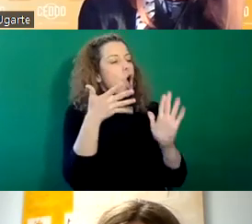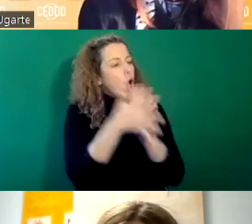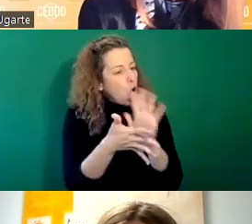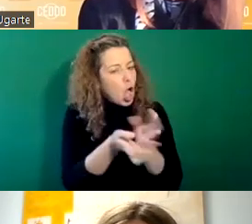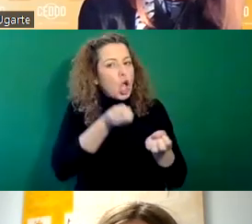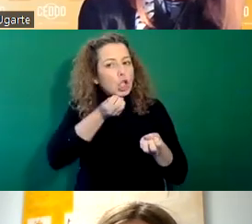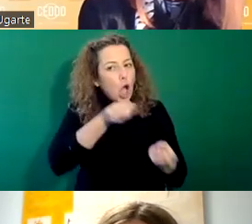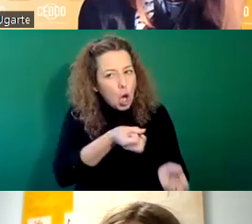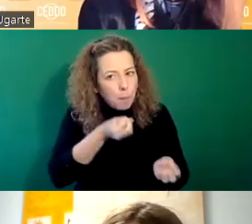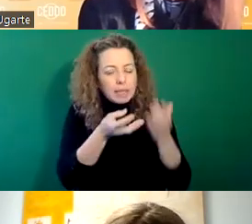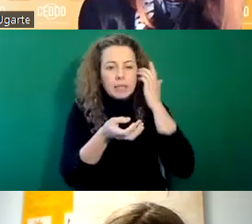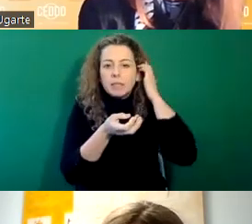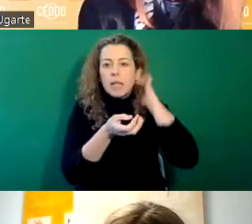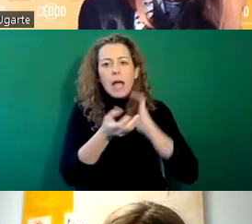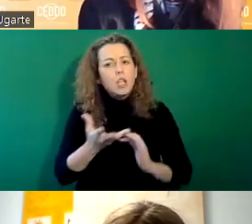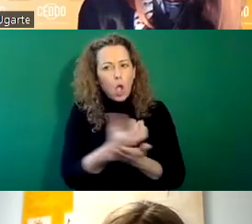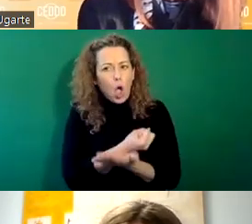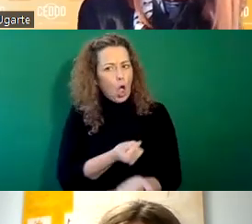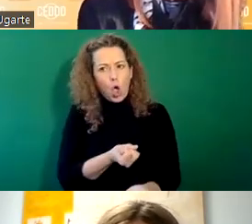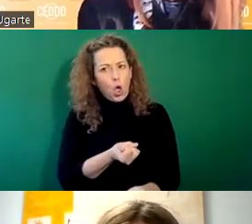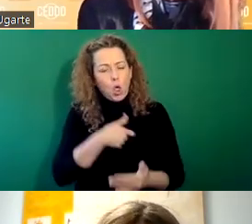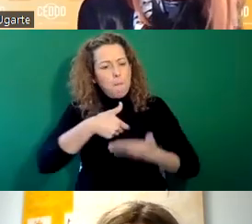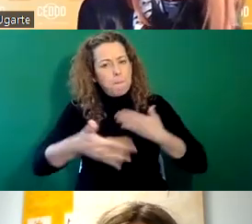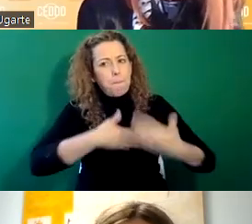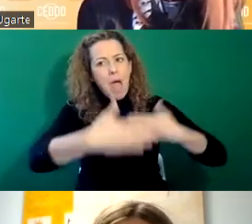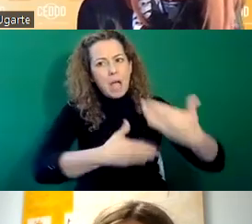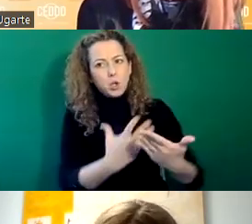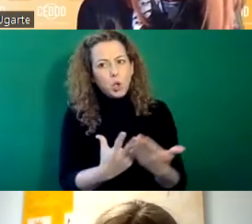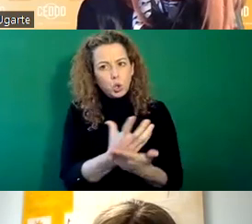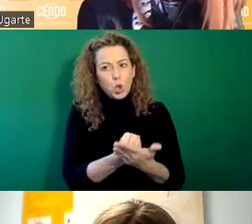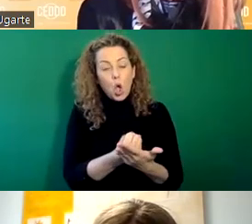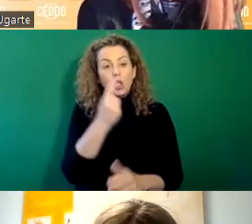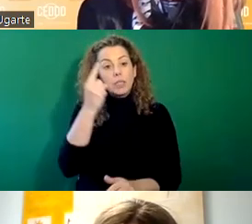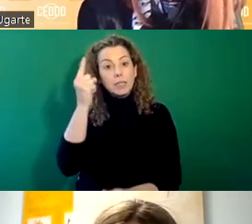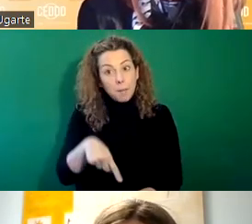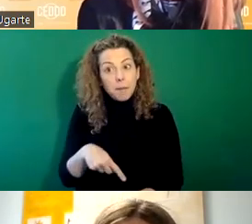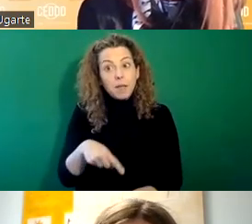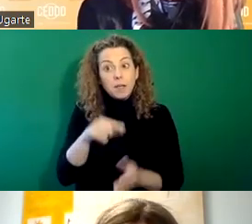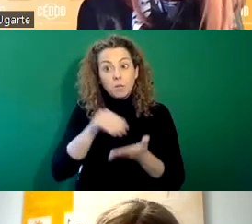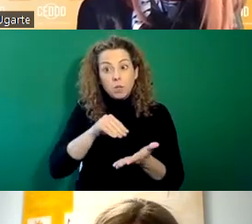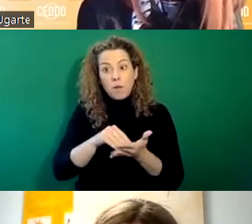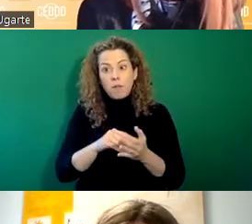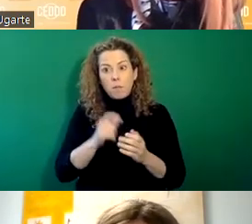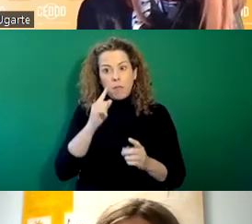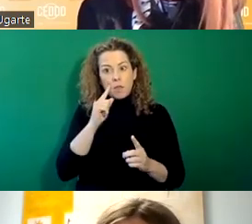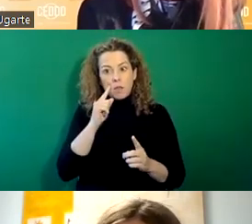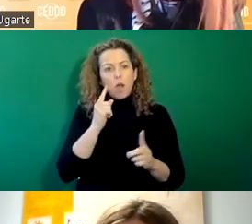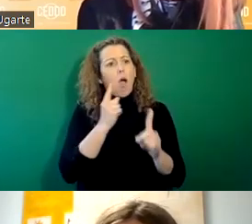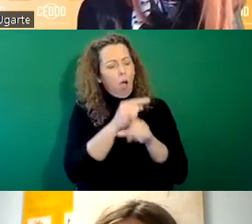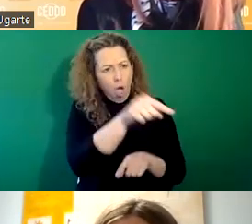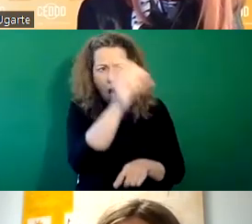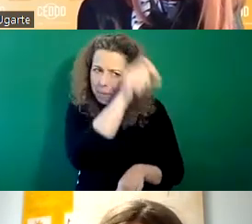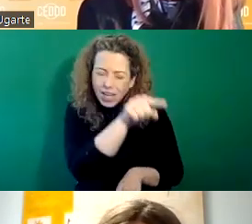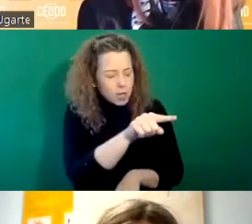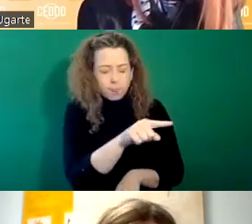familias absolutamente todos los pasos que íbamos a dar. Y en muchas ocasiones nos oponíamos a ellos y a su opinión.